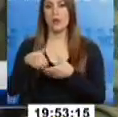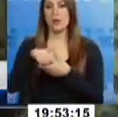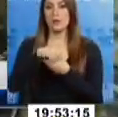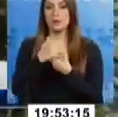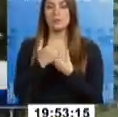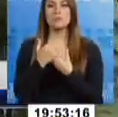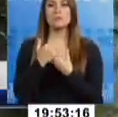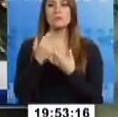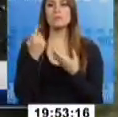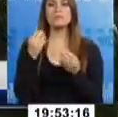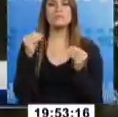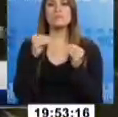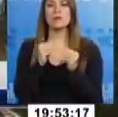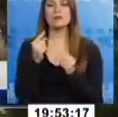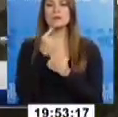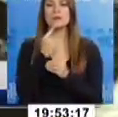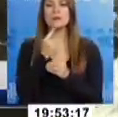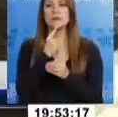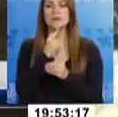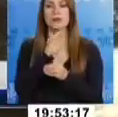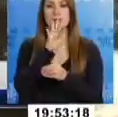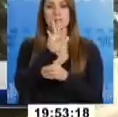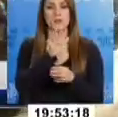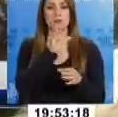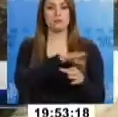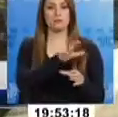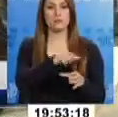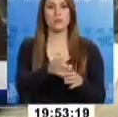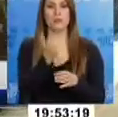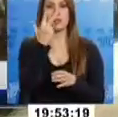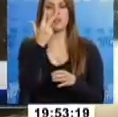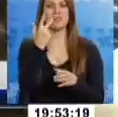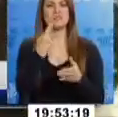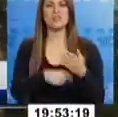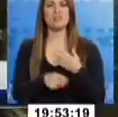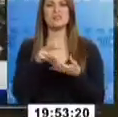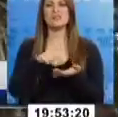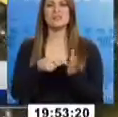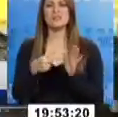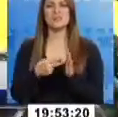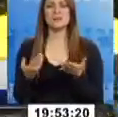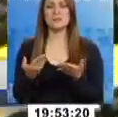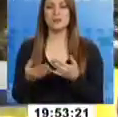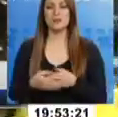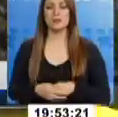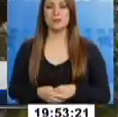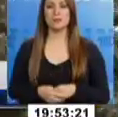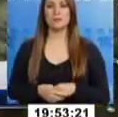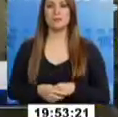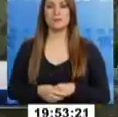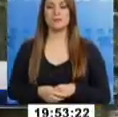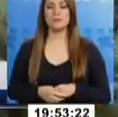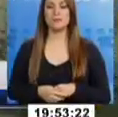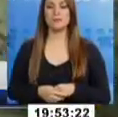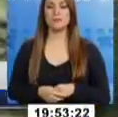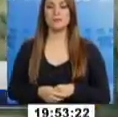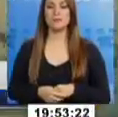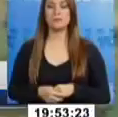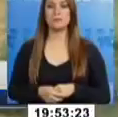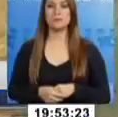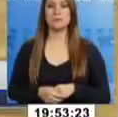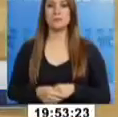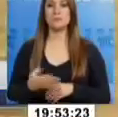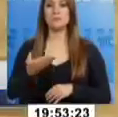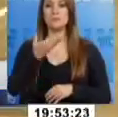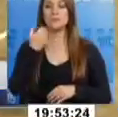vemos que dicen alimentos 5 kits, alimentos 3 kits. ¿Qué significa esto? Hemos clasificado para una